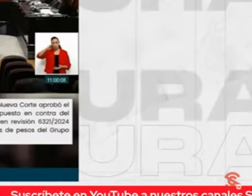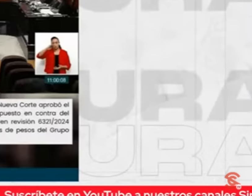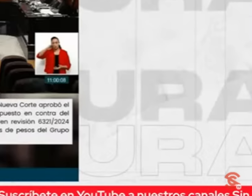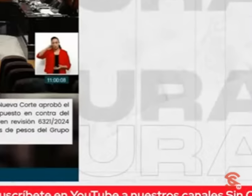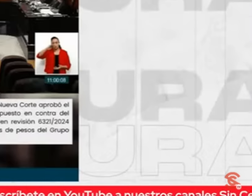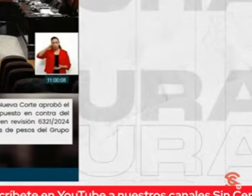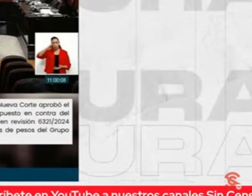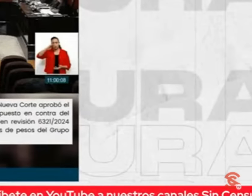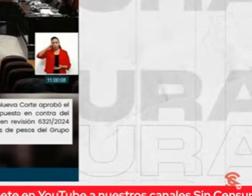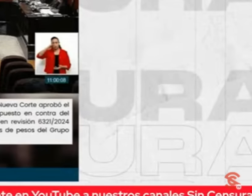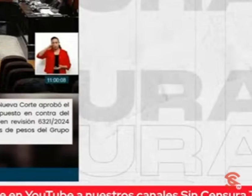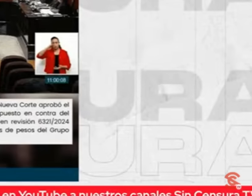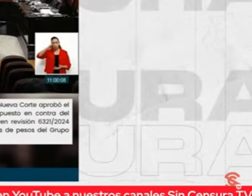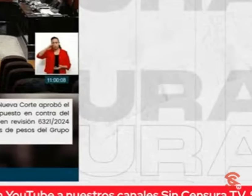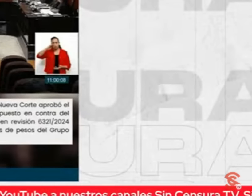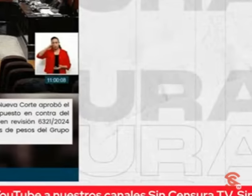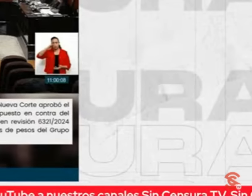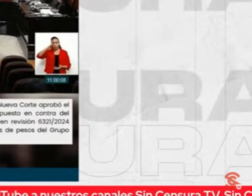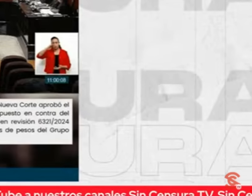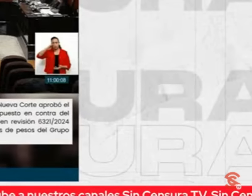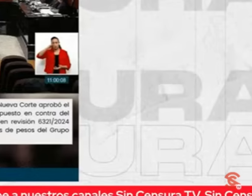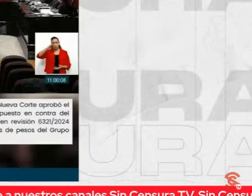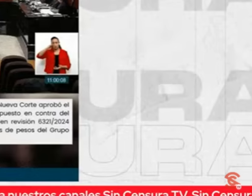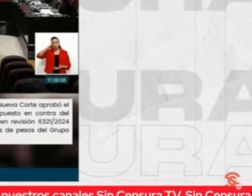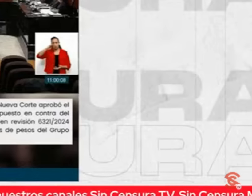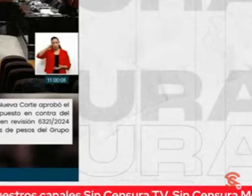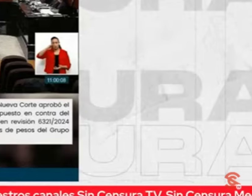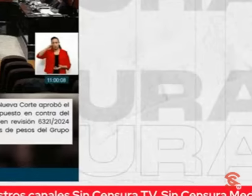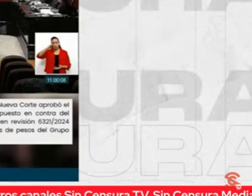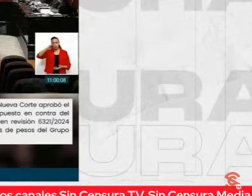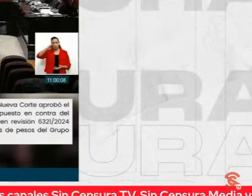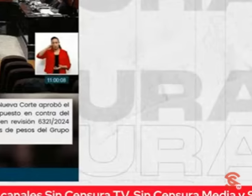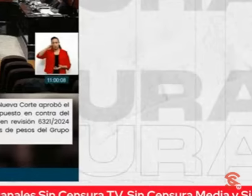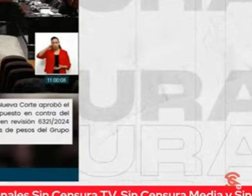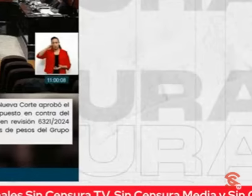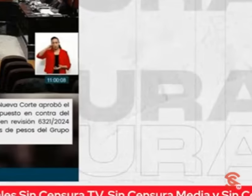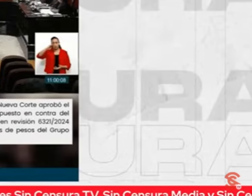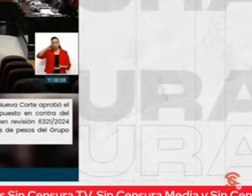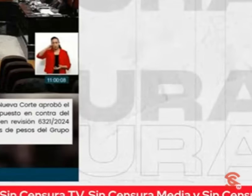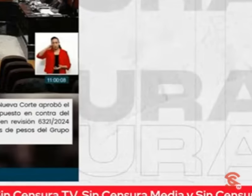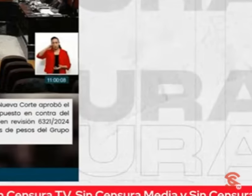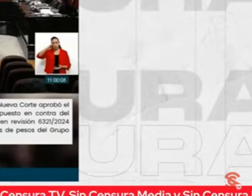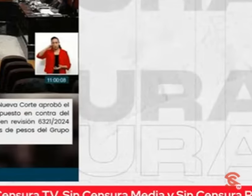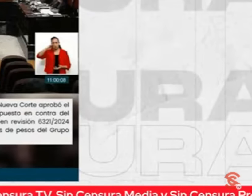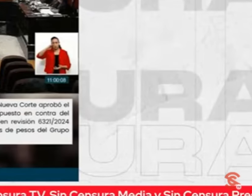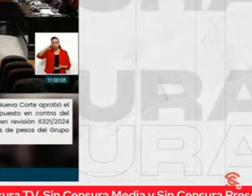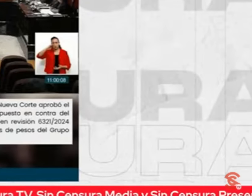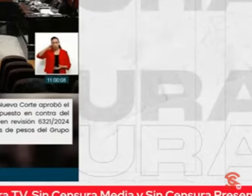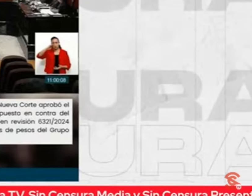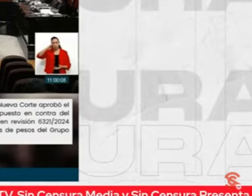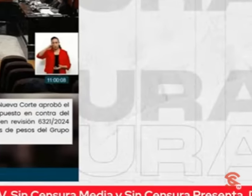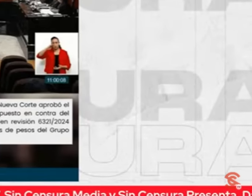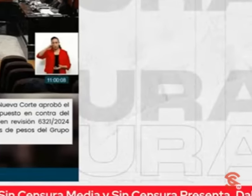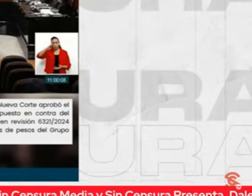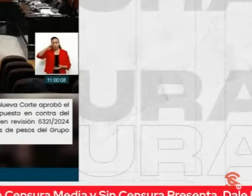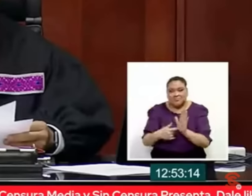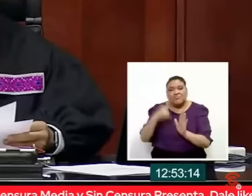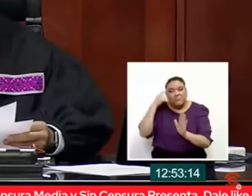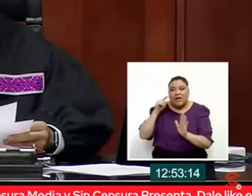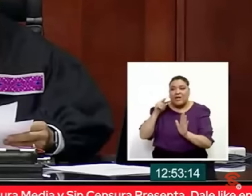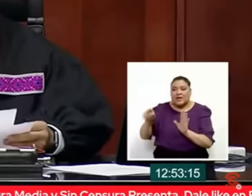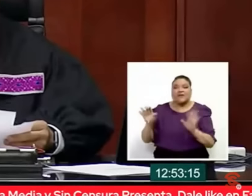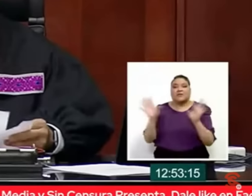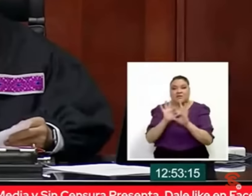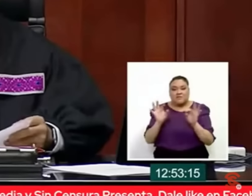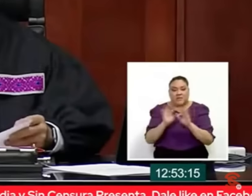la mañanera, pues lo único que hizo el Pleno fue confirmar decisiones que ya se habían dado desde 2008,